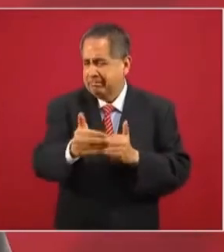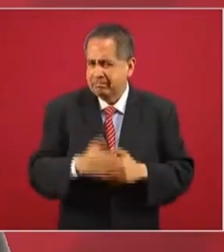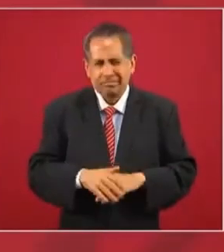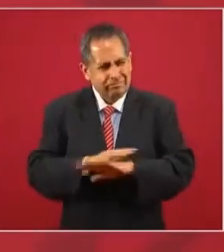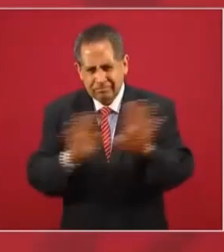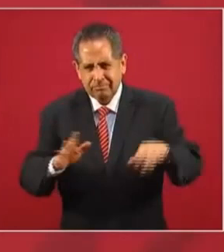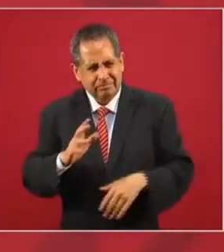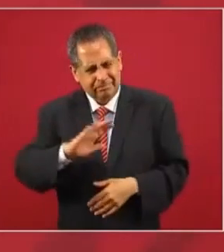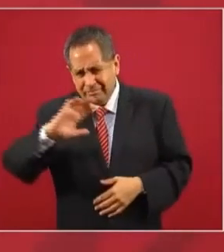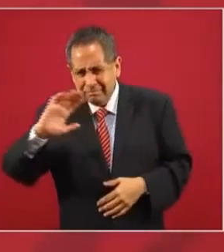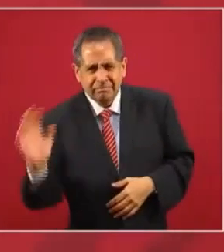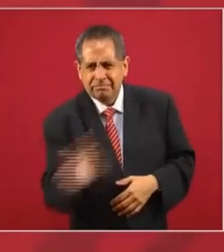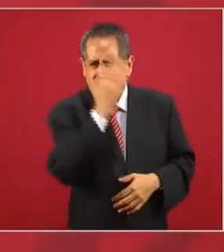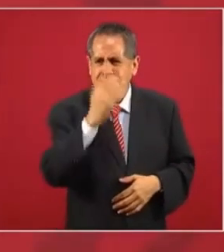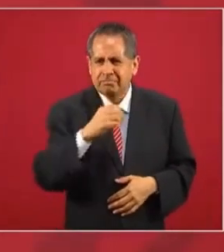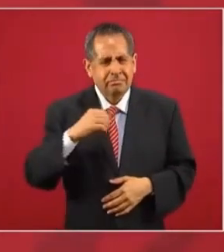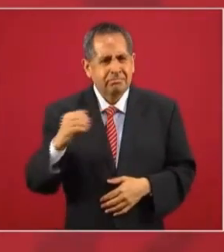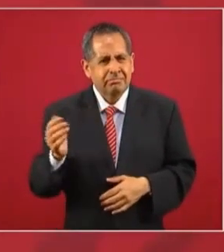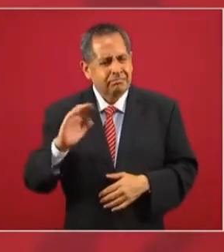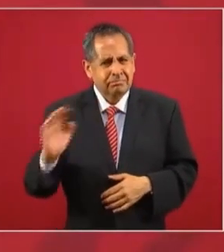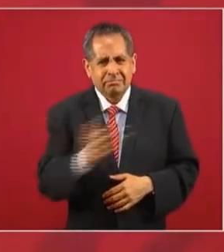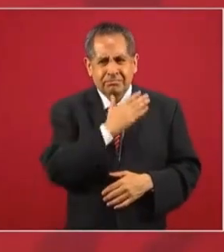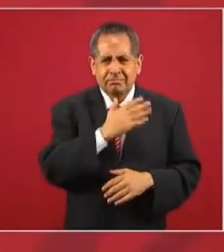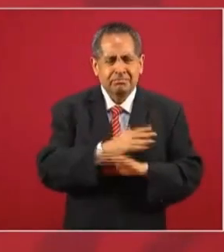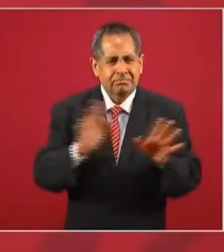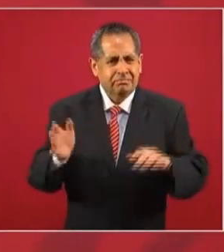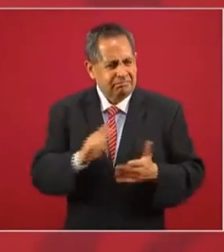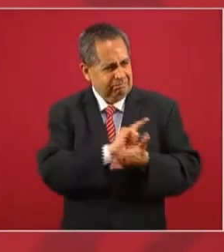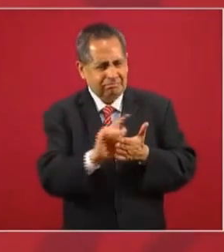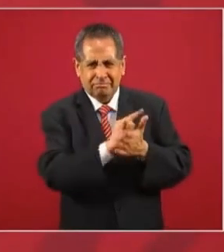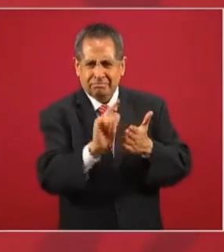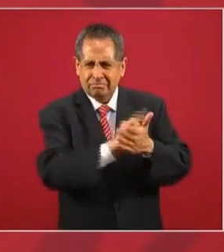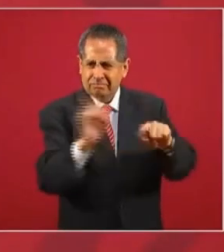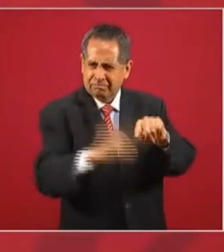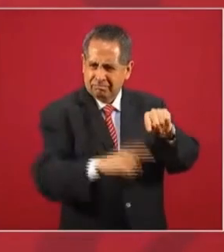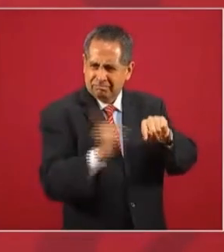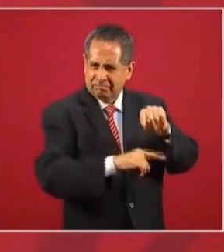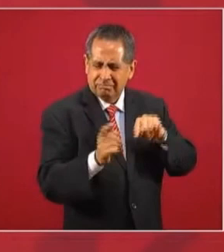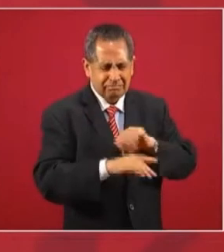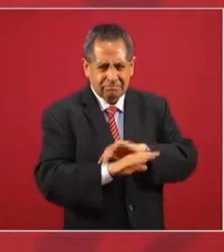Vamos al carajo con todo eso, ya, a limpiar